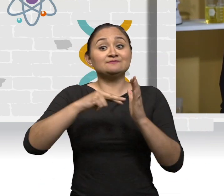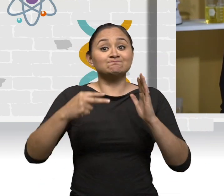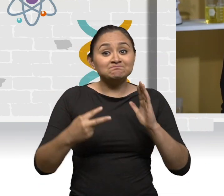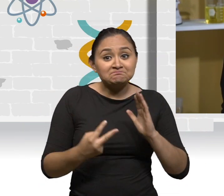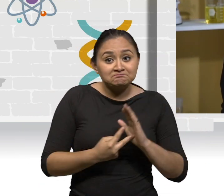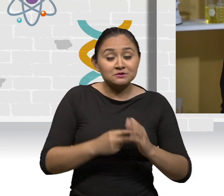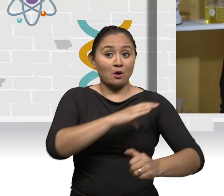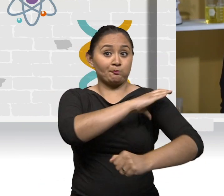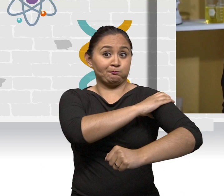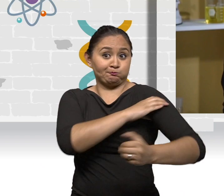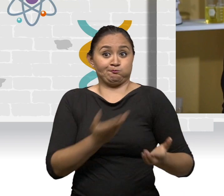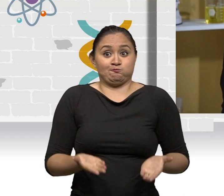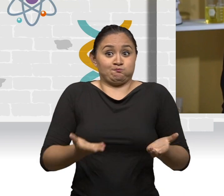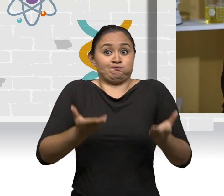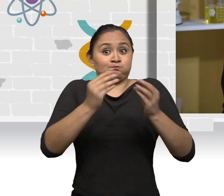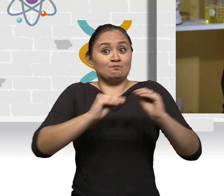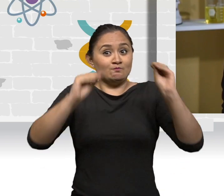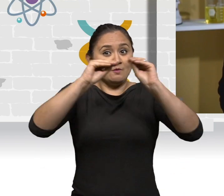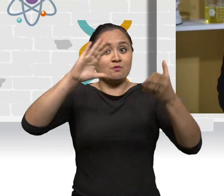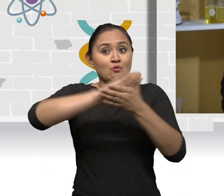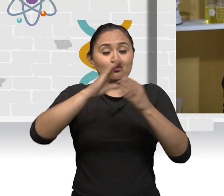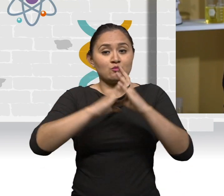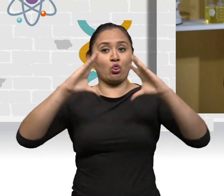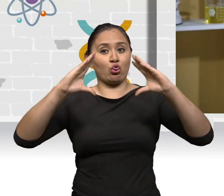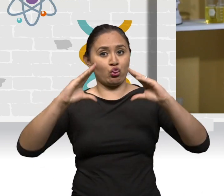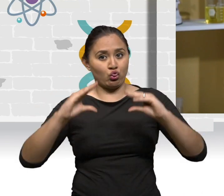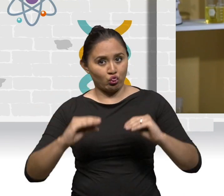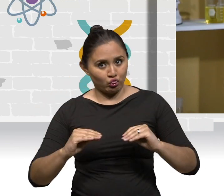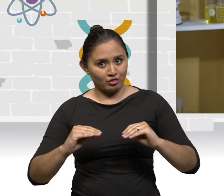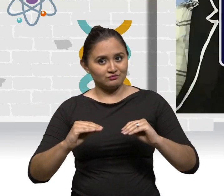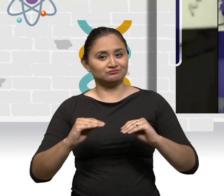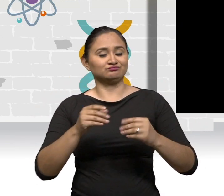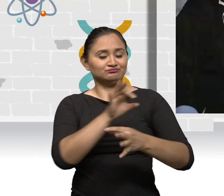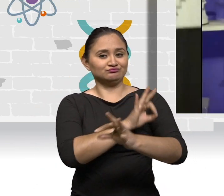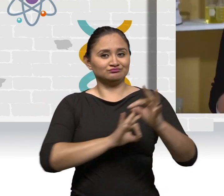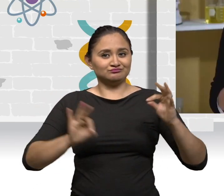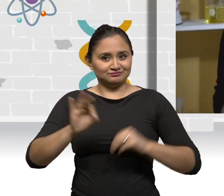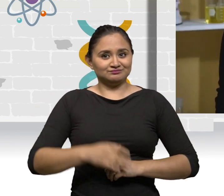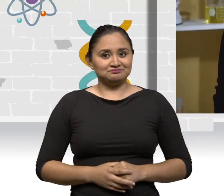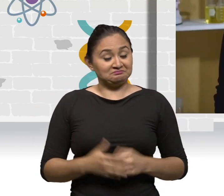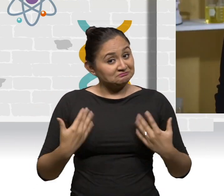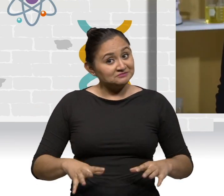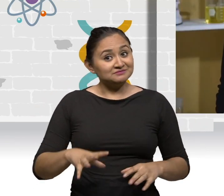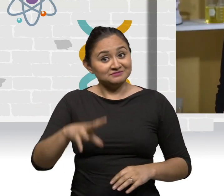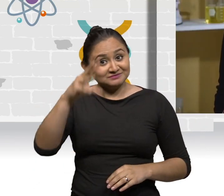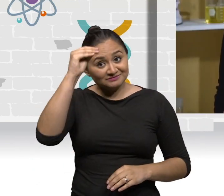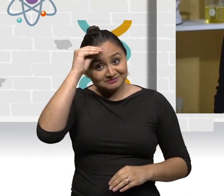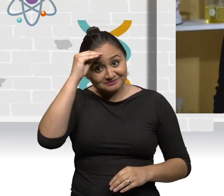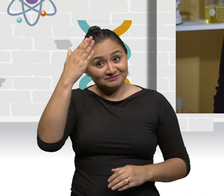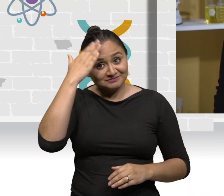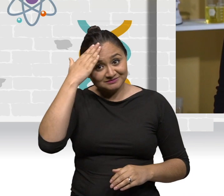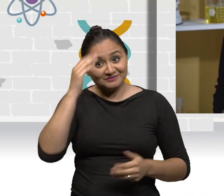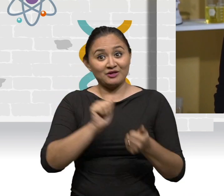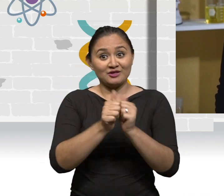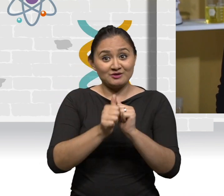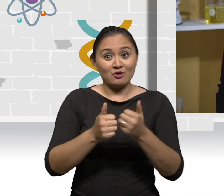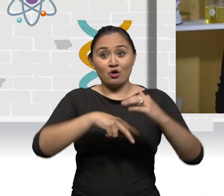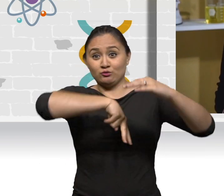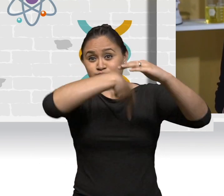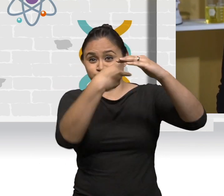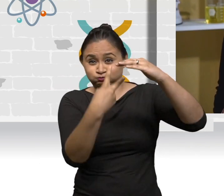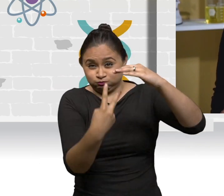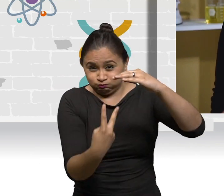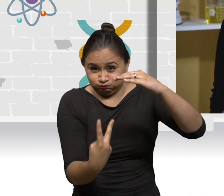que si aumentamos la presión, el volumen disminuye y viceversa. Así que ya sabes, hasta para los deportes como el